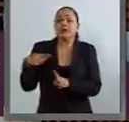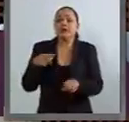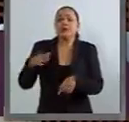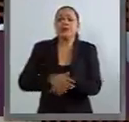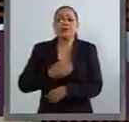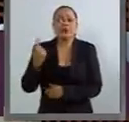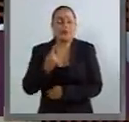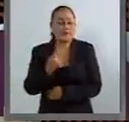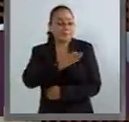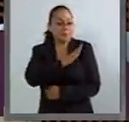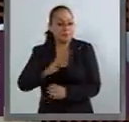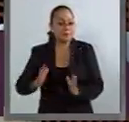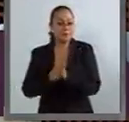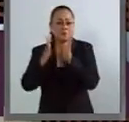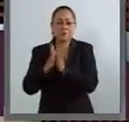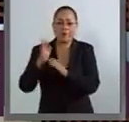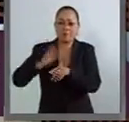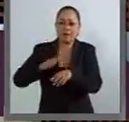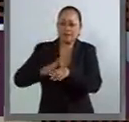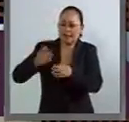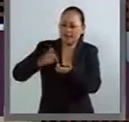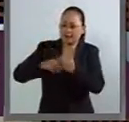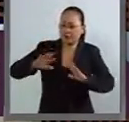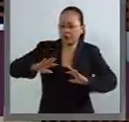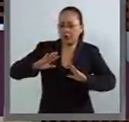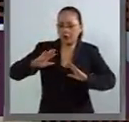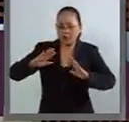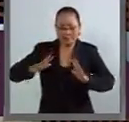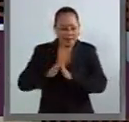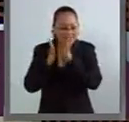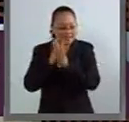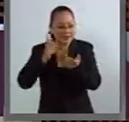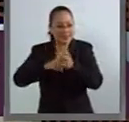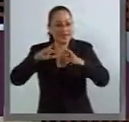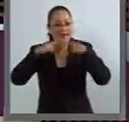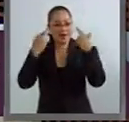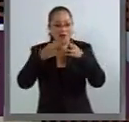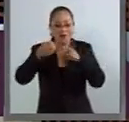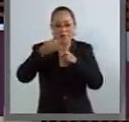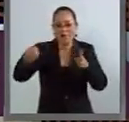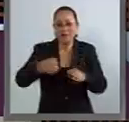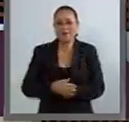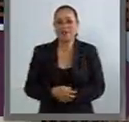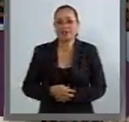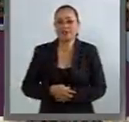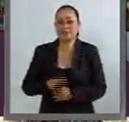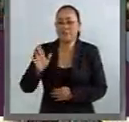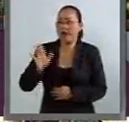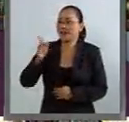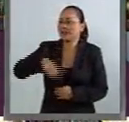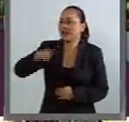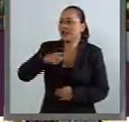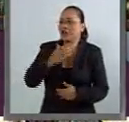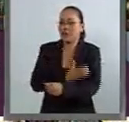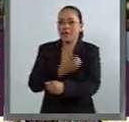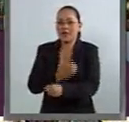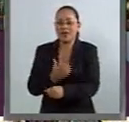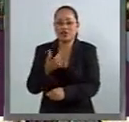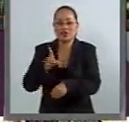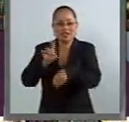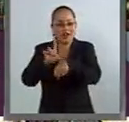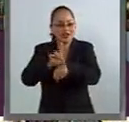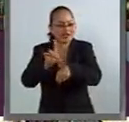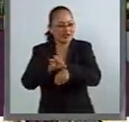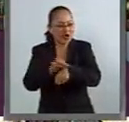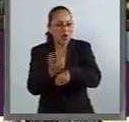estar participando en las sesiones, porque a veces pareciera que compañeros todo el día están posteando, y